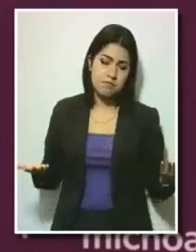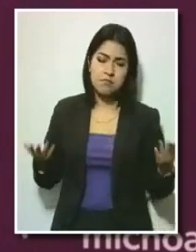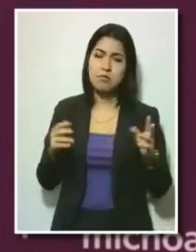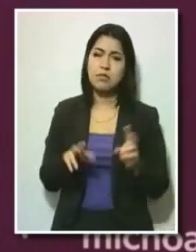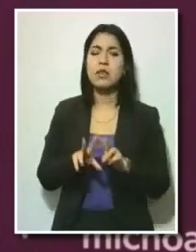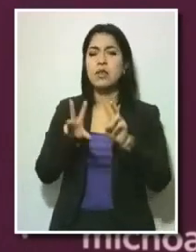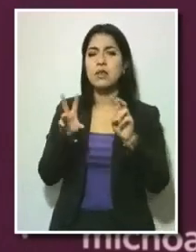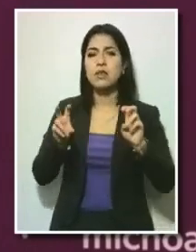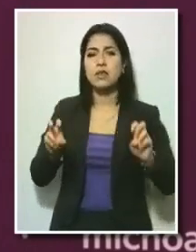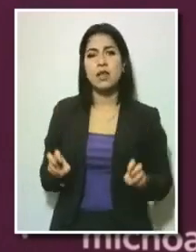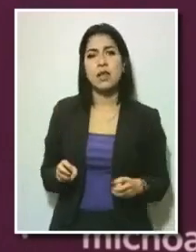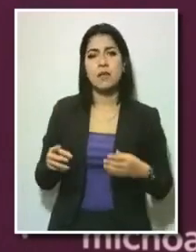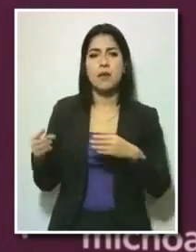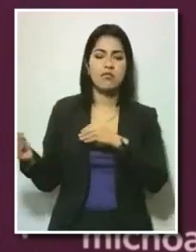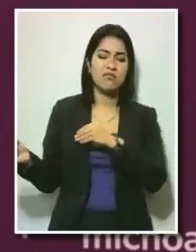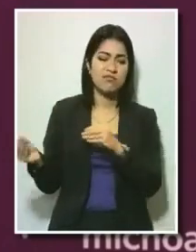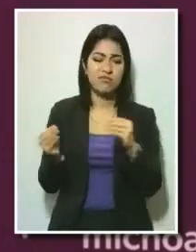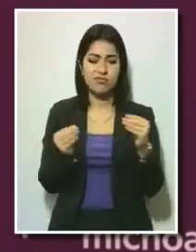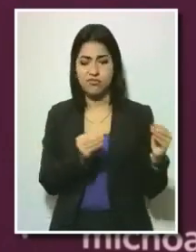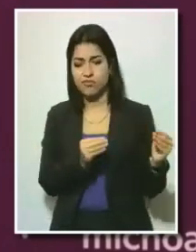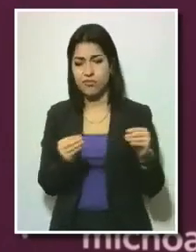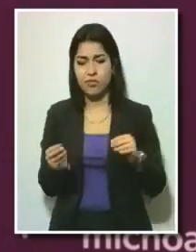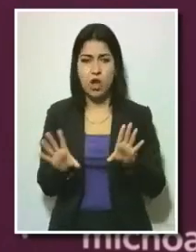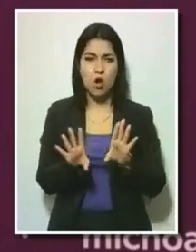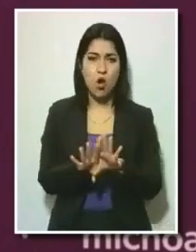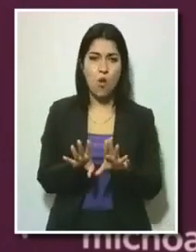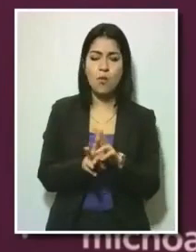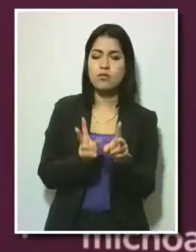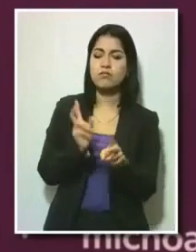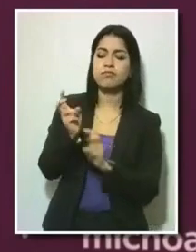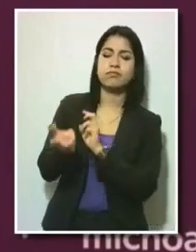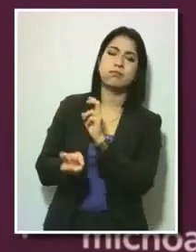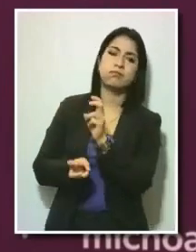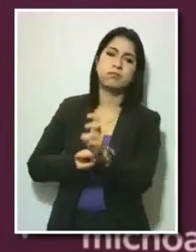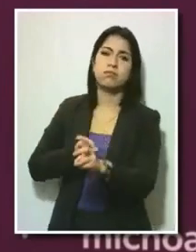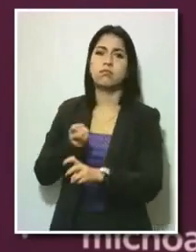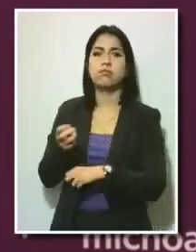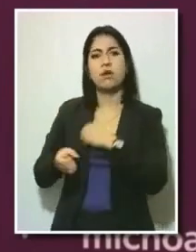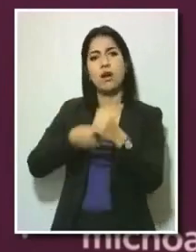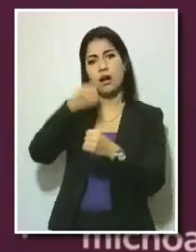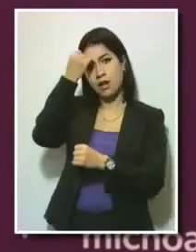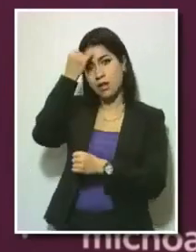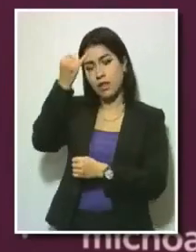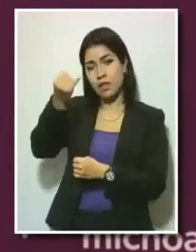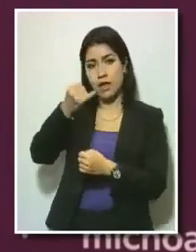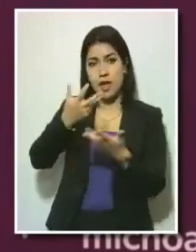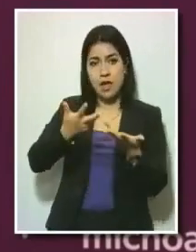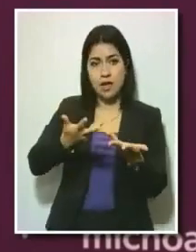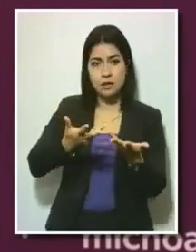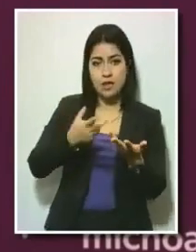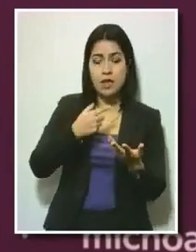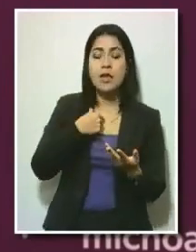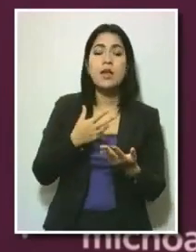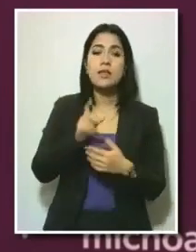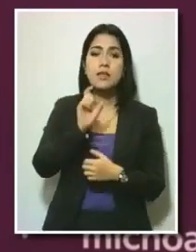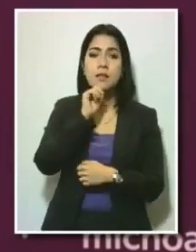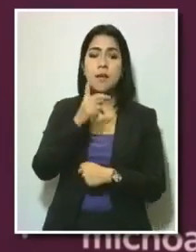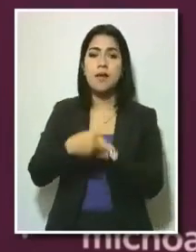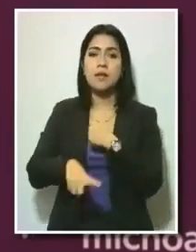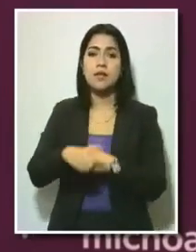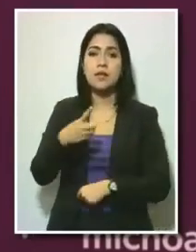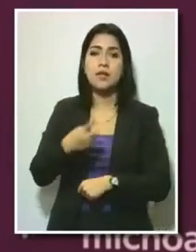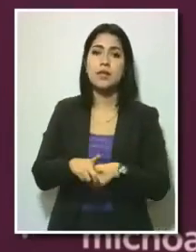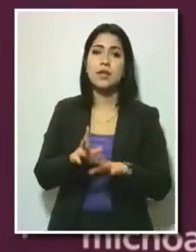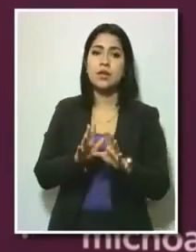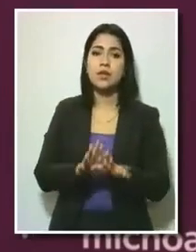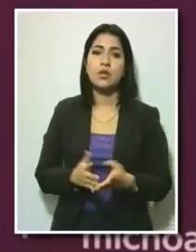este pobre debate y lo que se ha lanzado respecto a otra visión de país, que además está haciendo mucho daño a lo